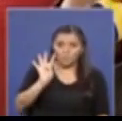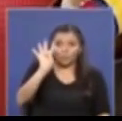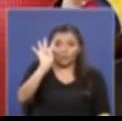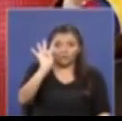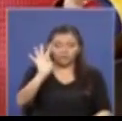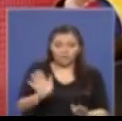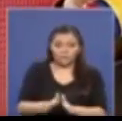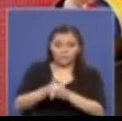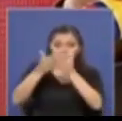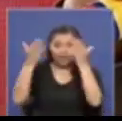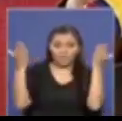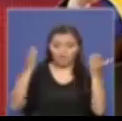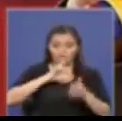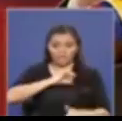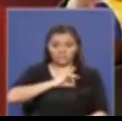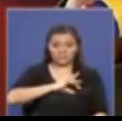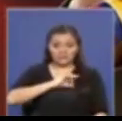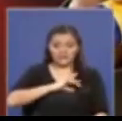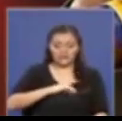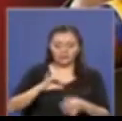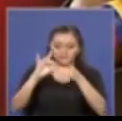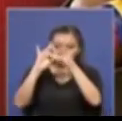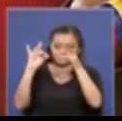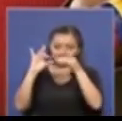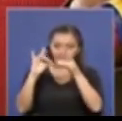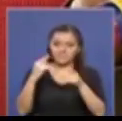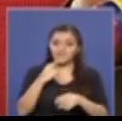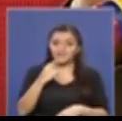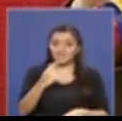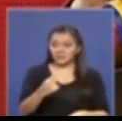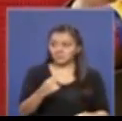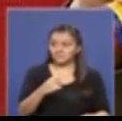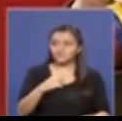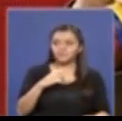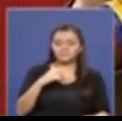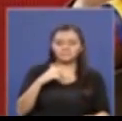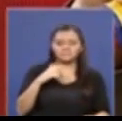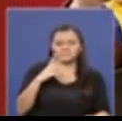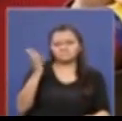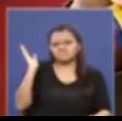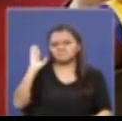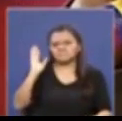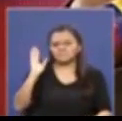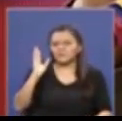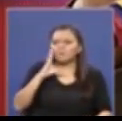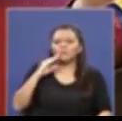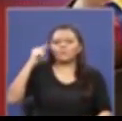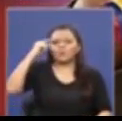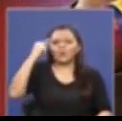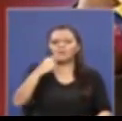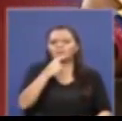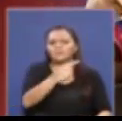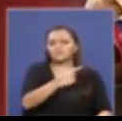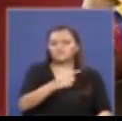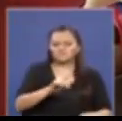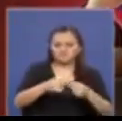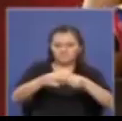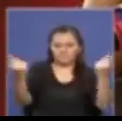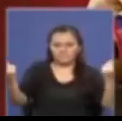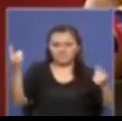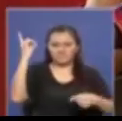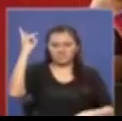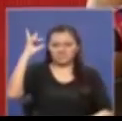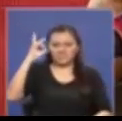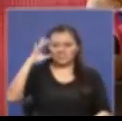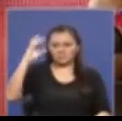chilenos han publicado, ¿no?, algo que yo dije y que nunca dije.